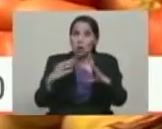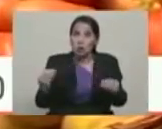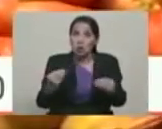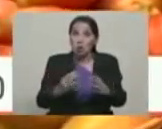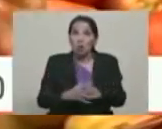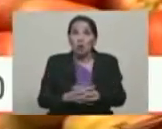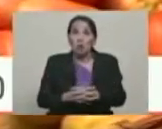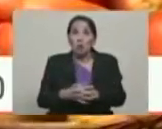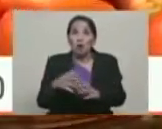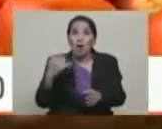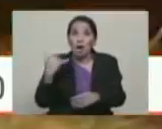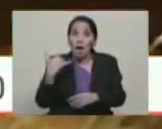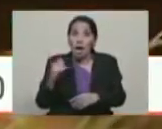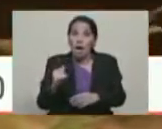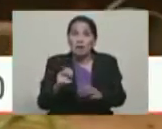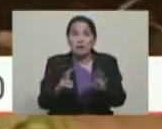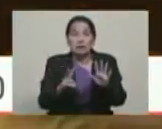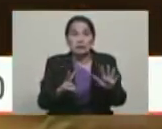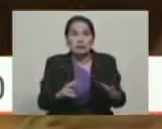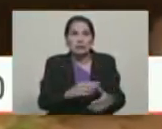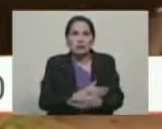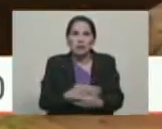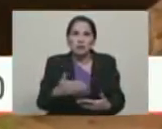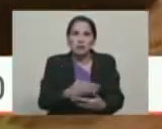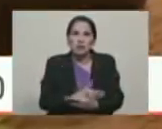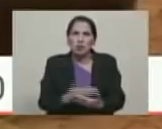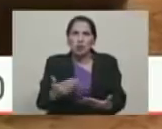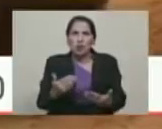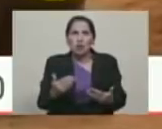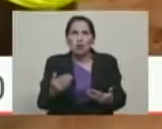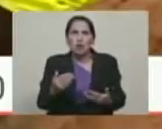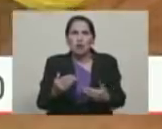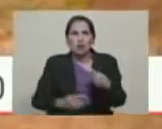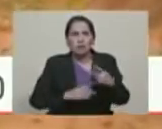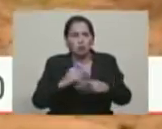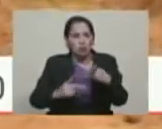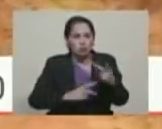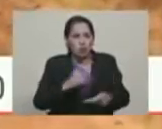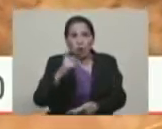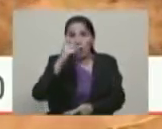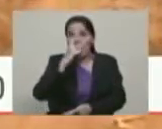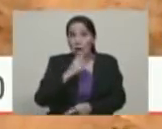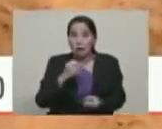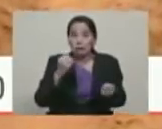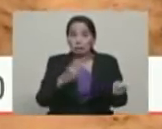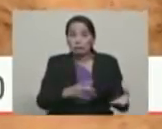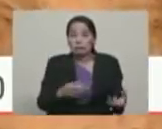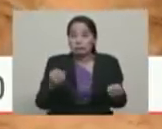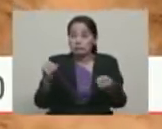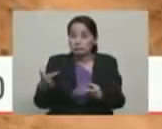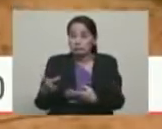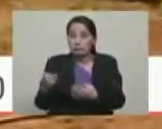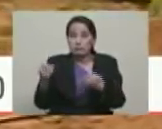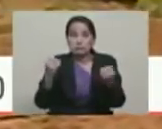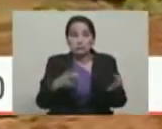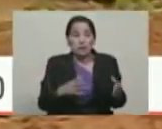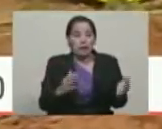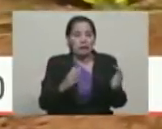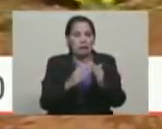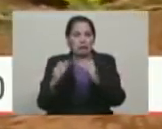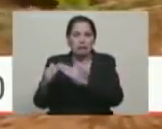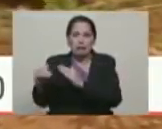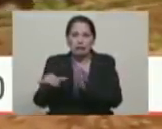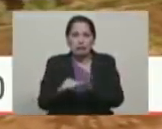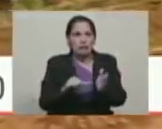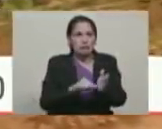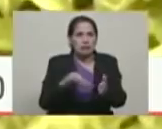tenemos 7 millones de plántulas aproximadamente de producción al año. Eso va a las diferentes fincas, tanto en la zona aledaña con el punto